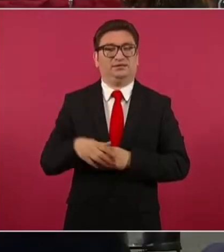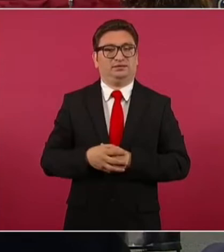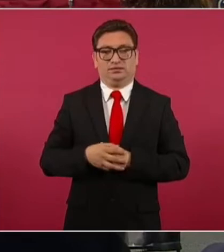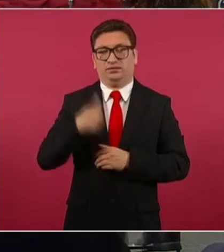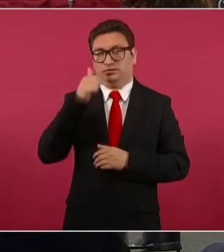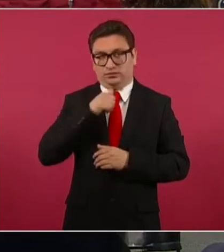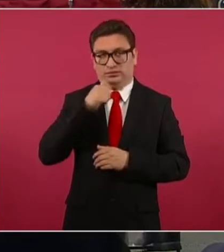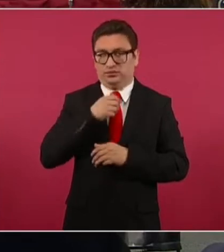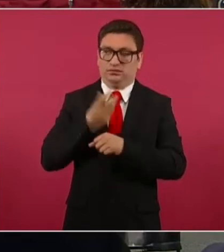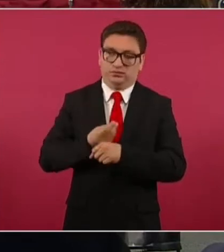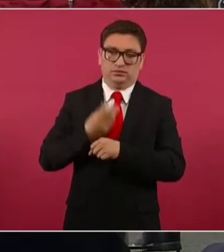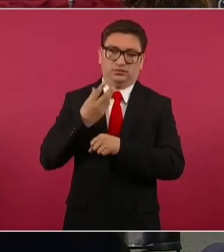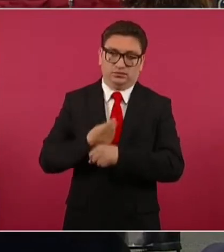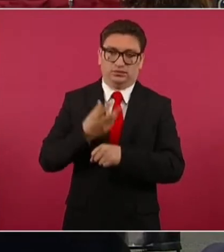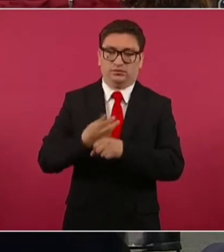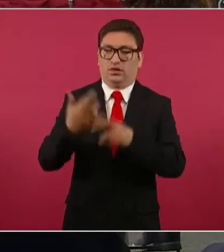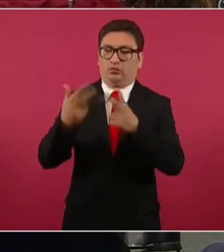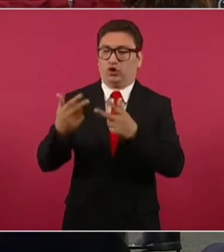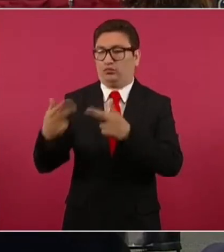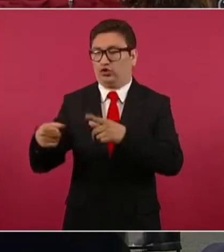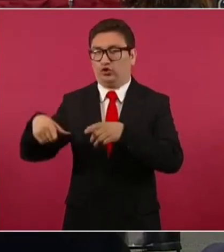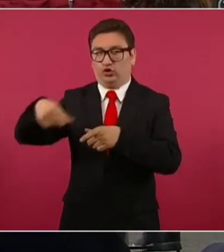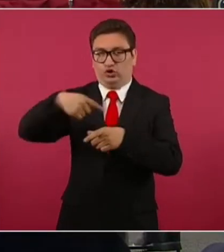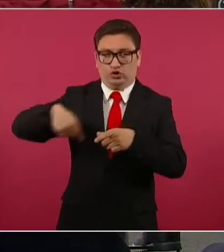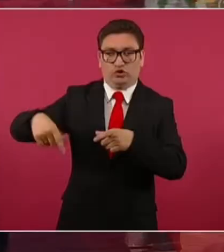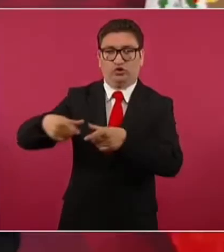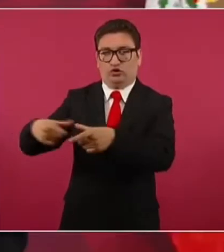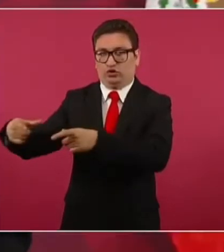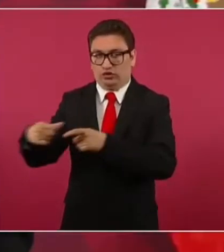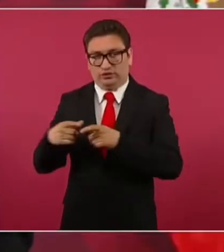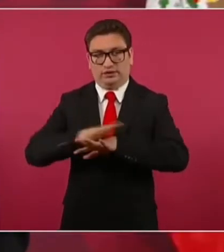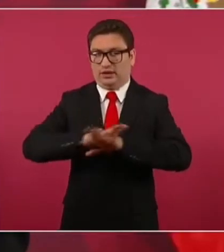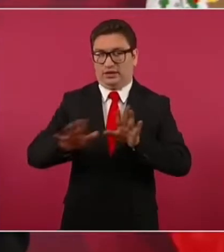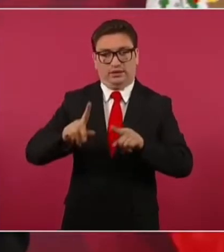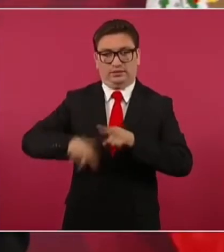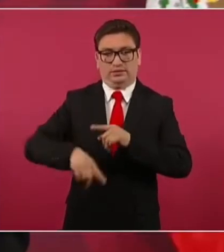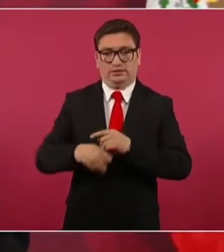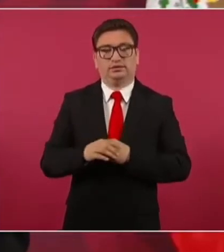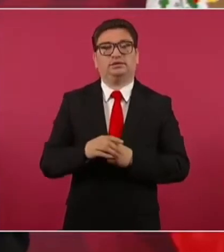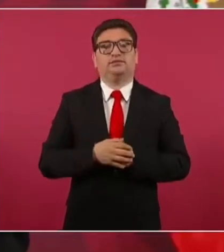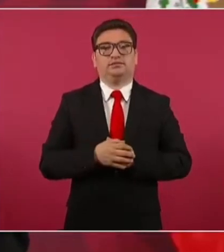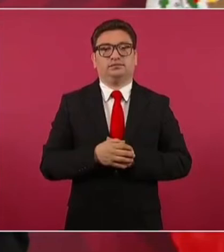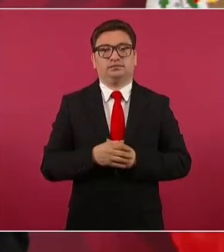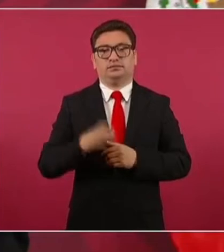hay que estar tapando baches. Y ahora Cemex